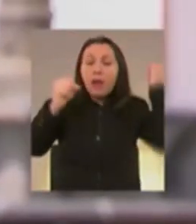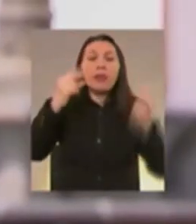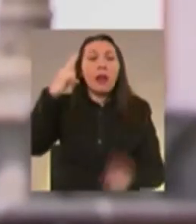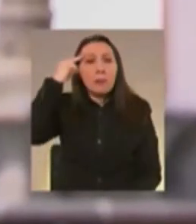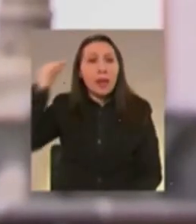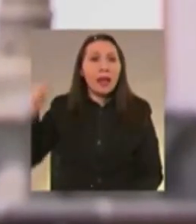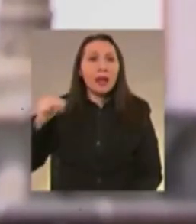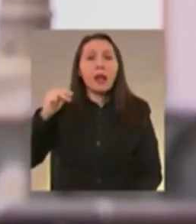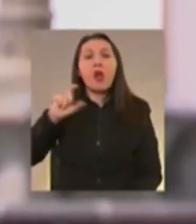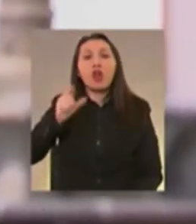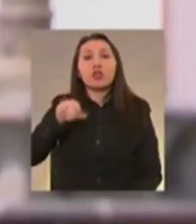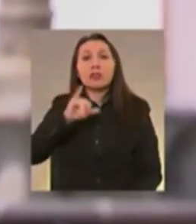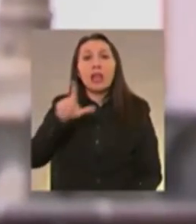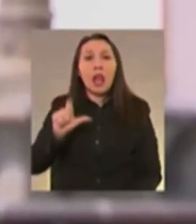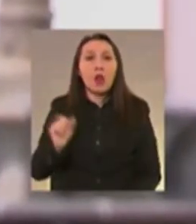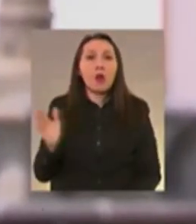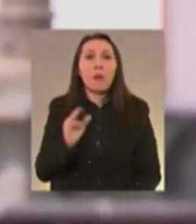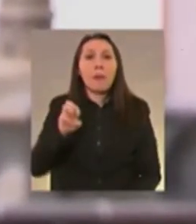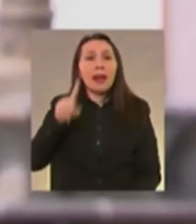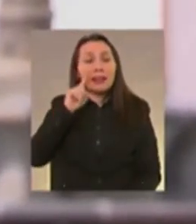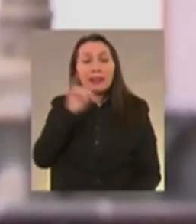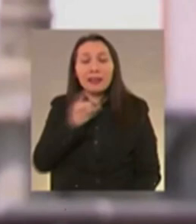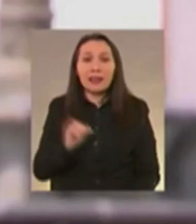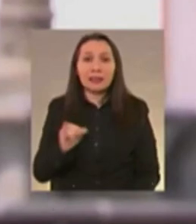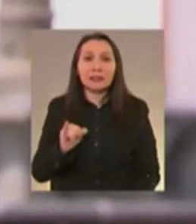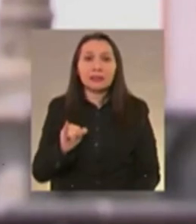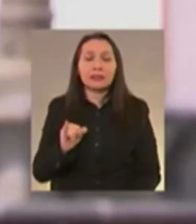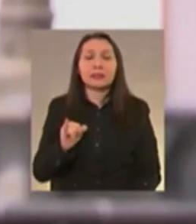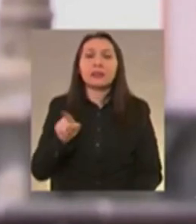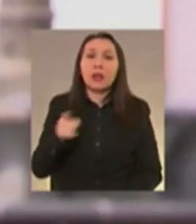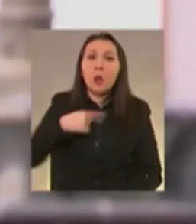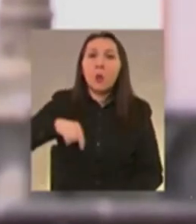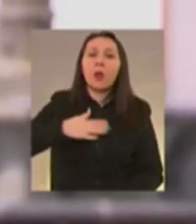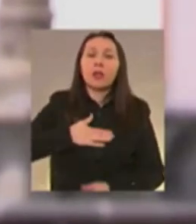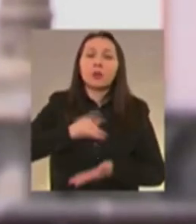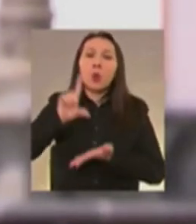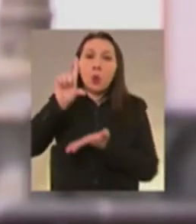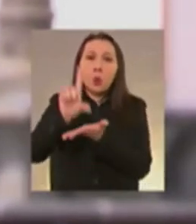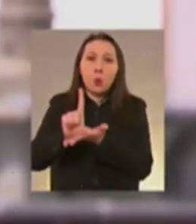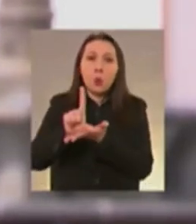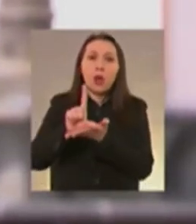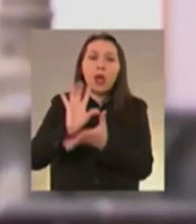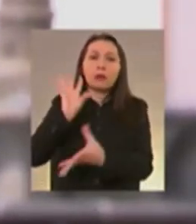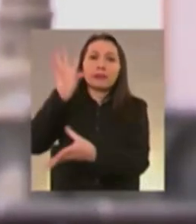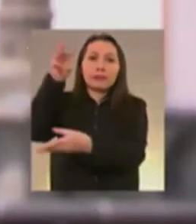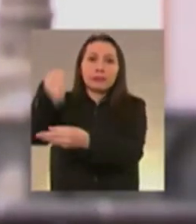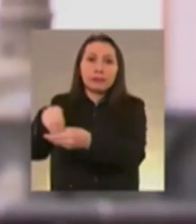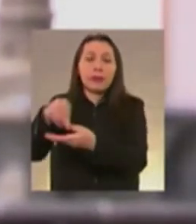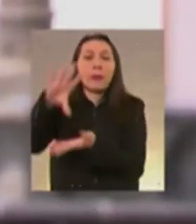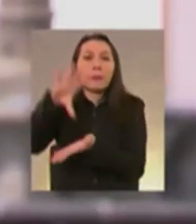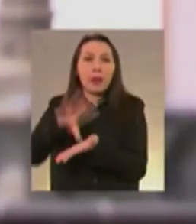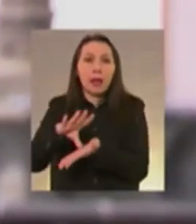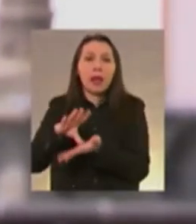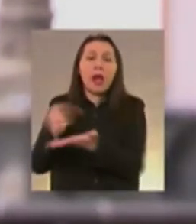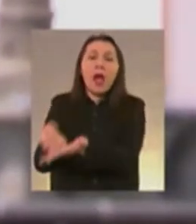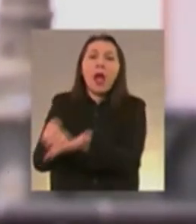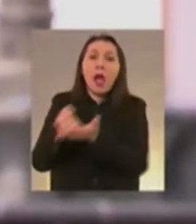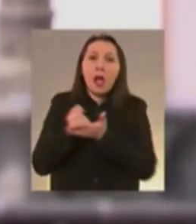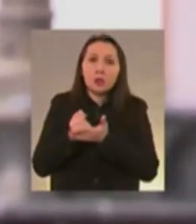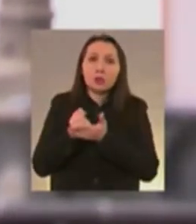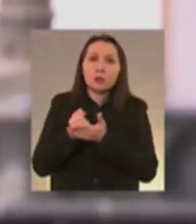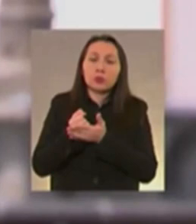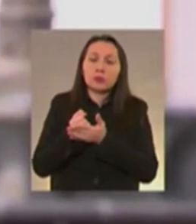Gonzalo Martínez Corbalá, fue nuestro lugar, fue nuestro país, nos ayudó a